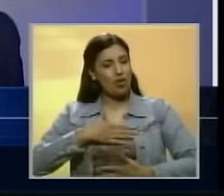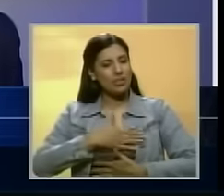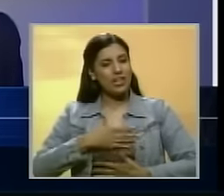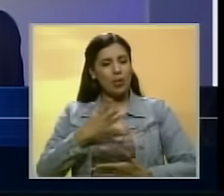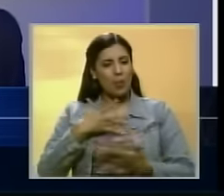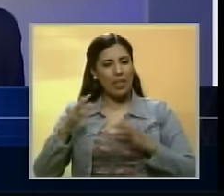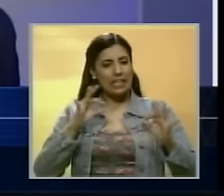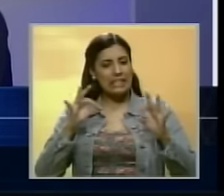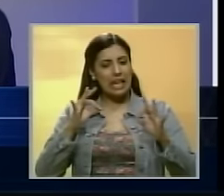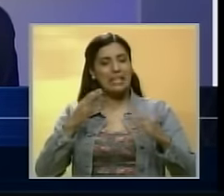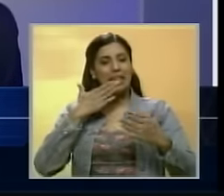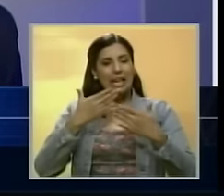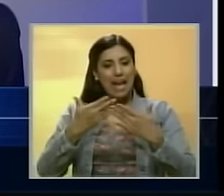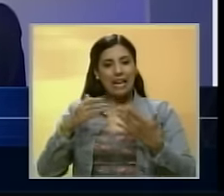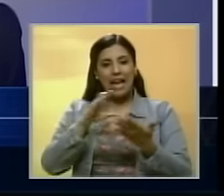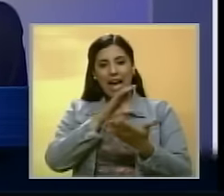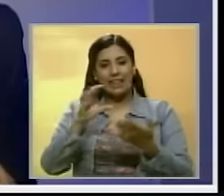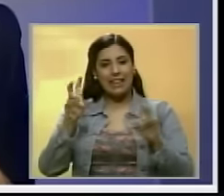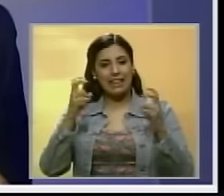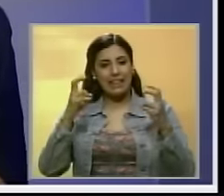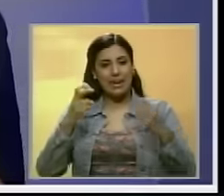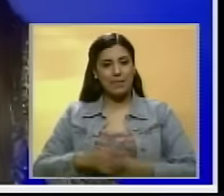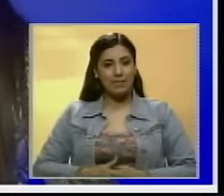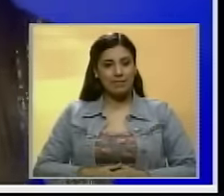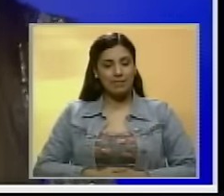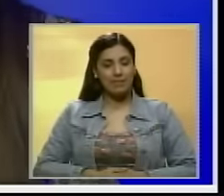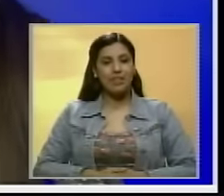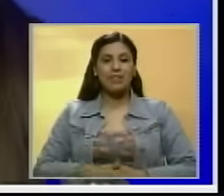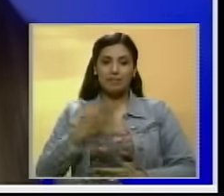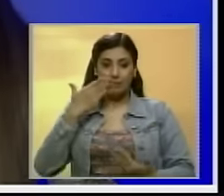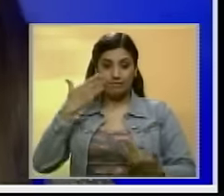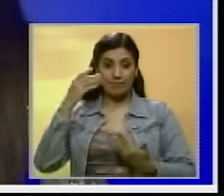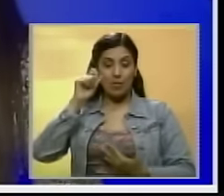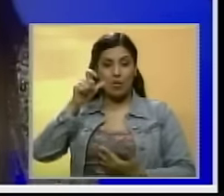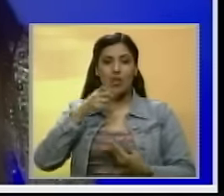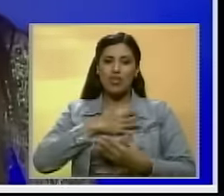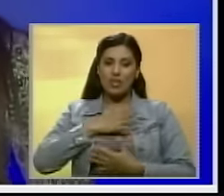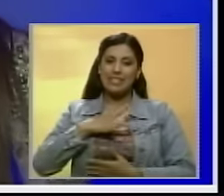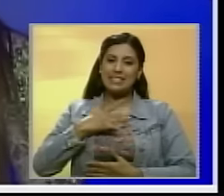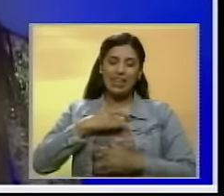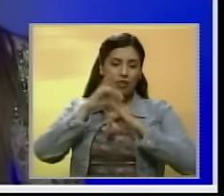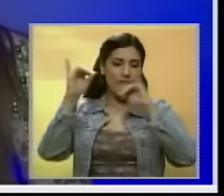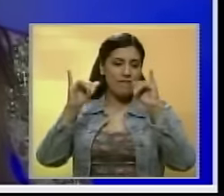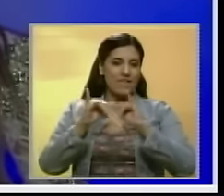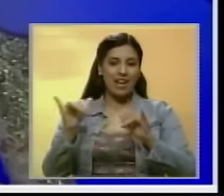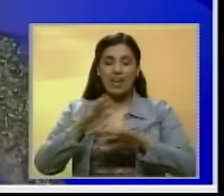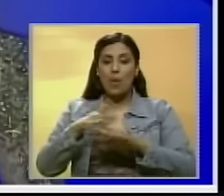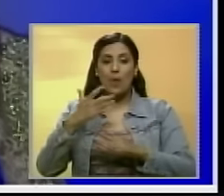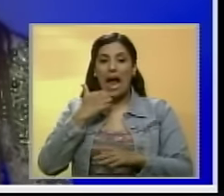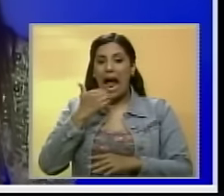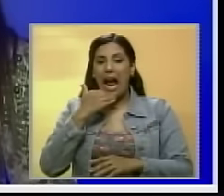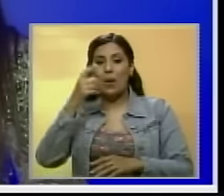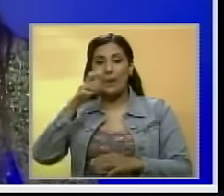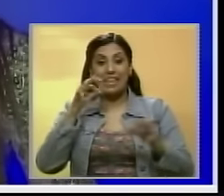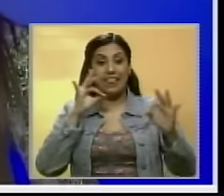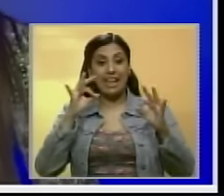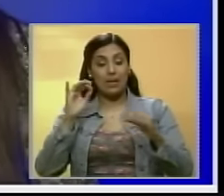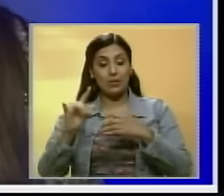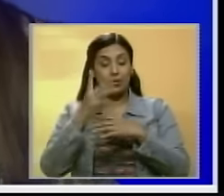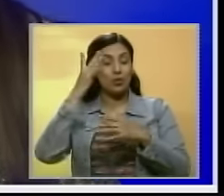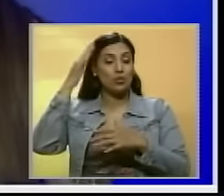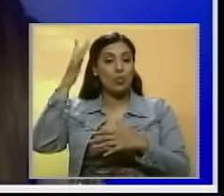de poder actuar y también de cantar el tema principal de la historia mientras que Ros dijo estar muy feliz porque para cualquier actriz es